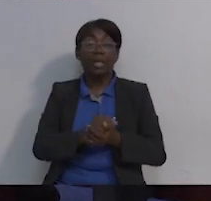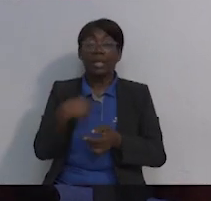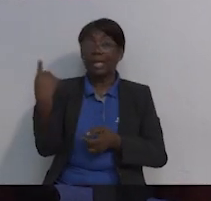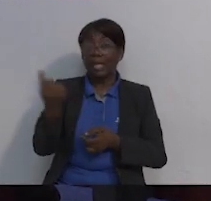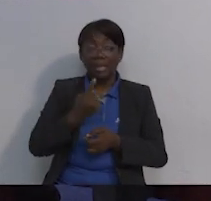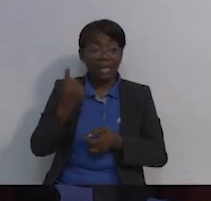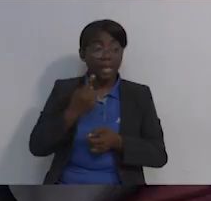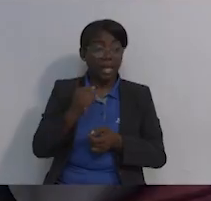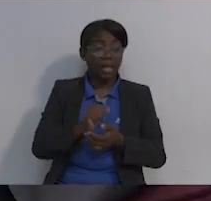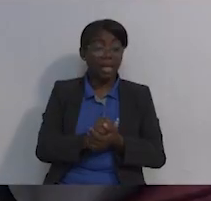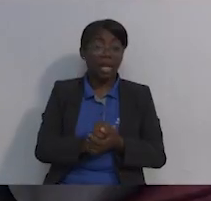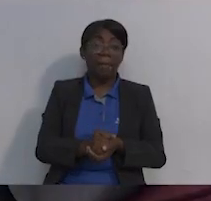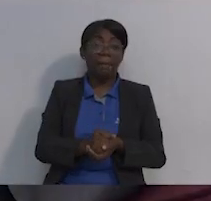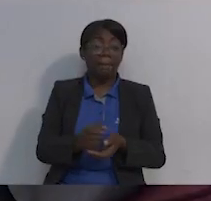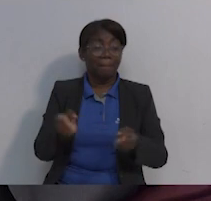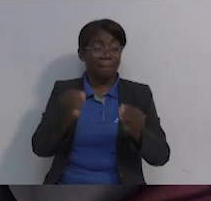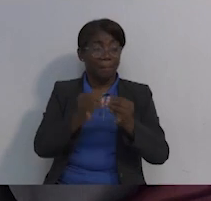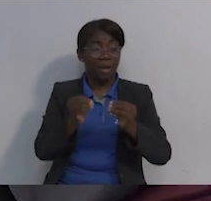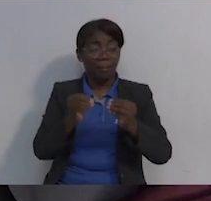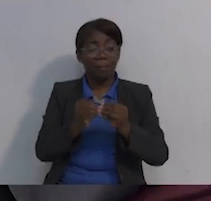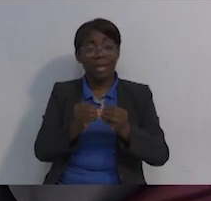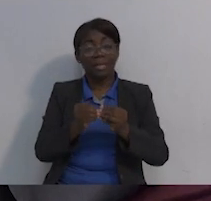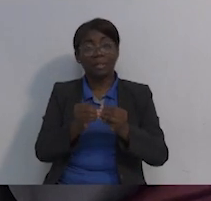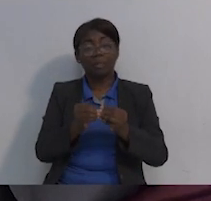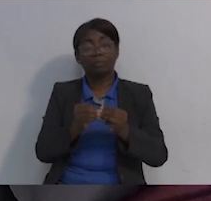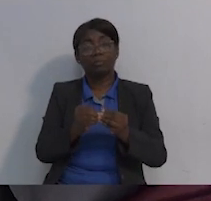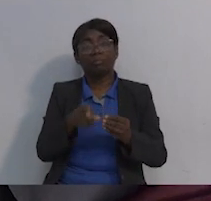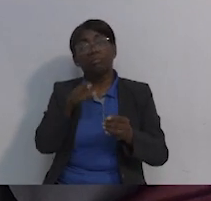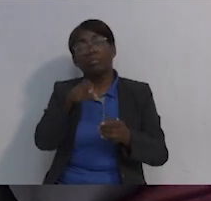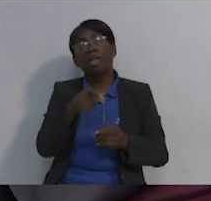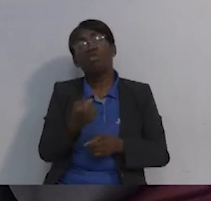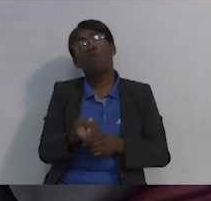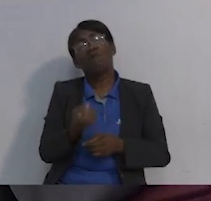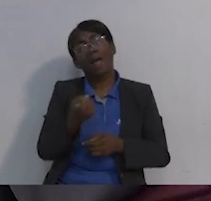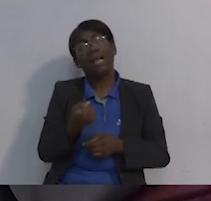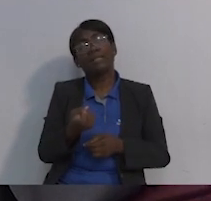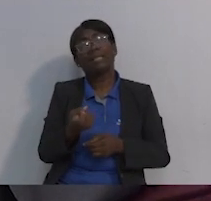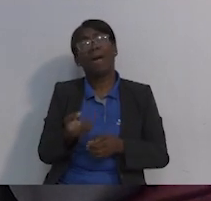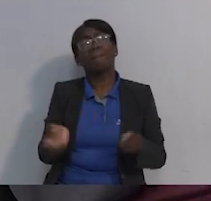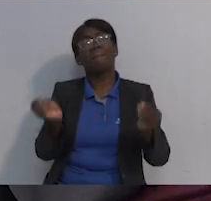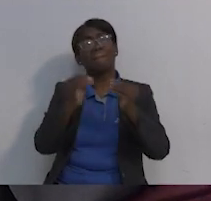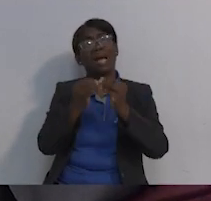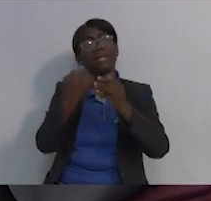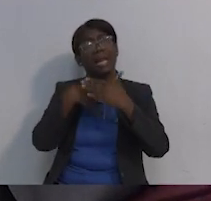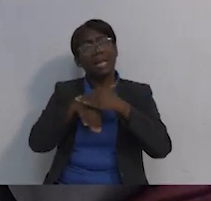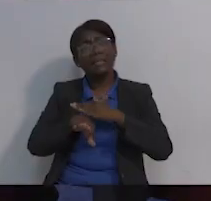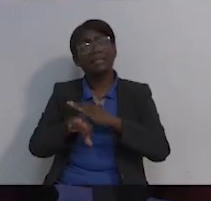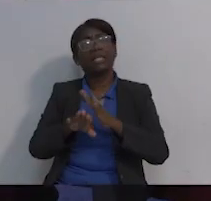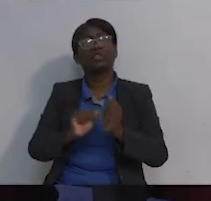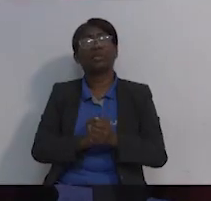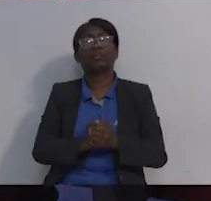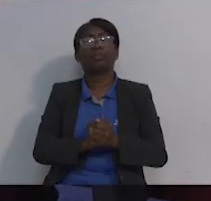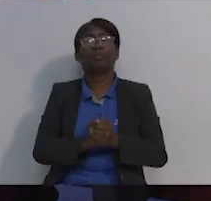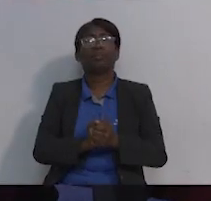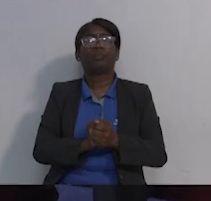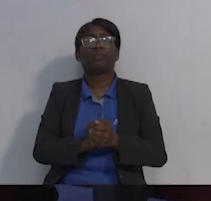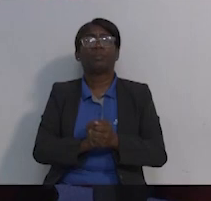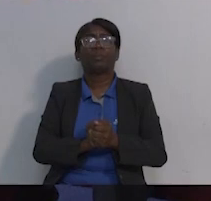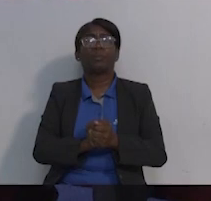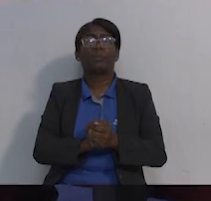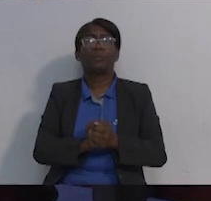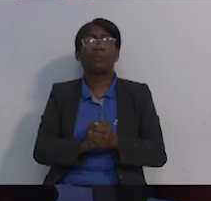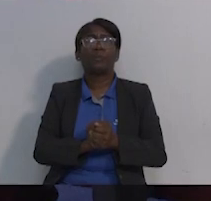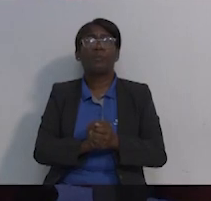enfermedades. La persona discapacitada en general, para la mayoría de los accesos, pues todavía nos falta un poco más en eso. Y eso es parte de todo